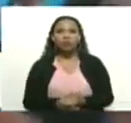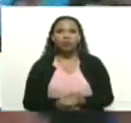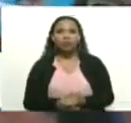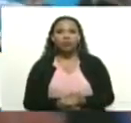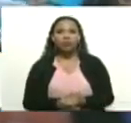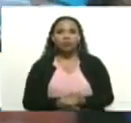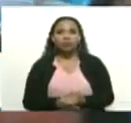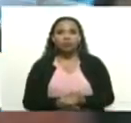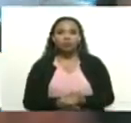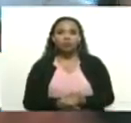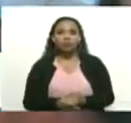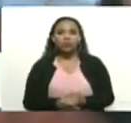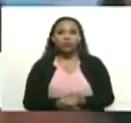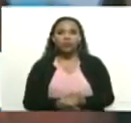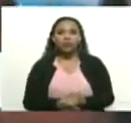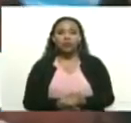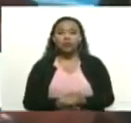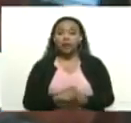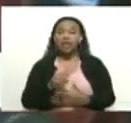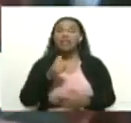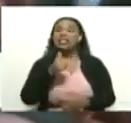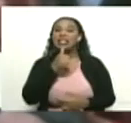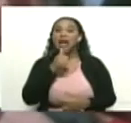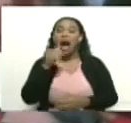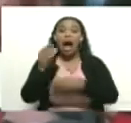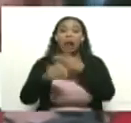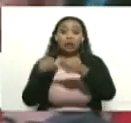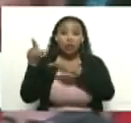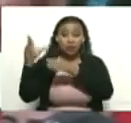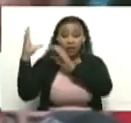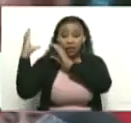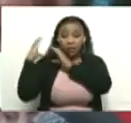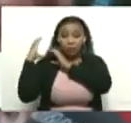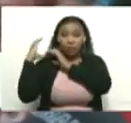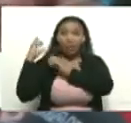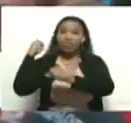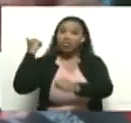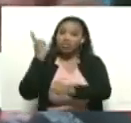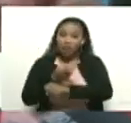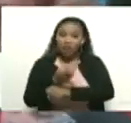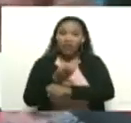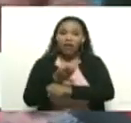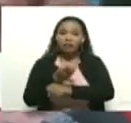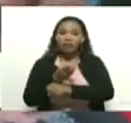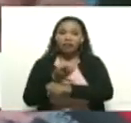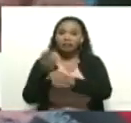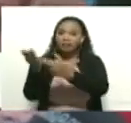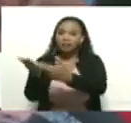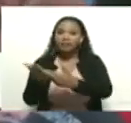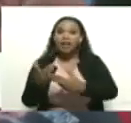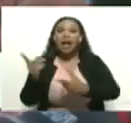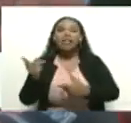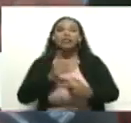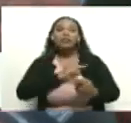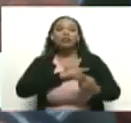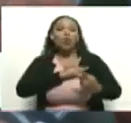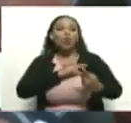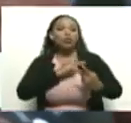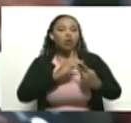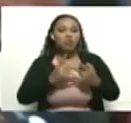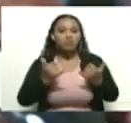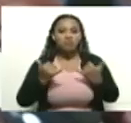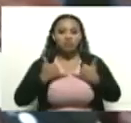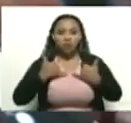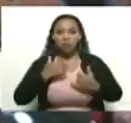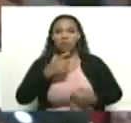Es quien está ejerciendo ese tipo de cargos y responsabilidades. Eso es vocacional. Vocacional.